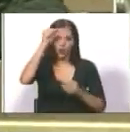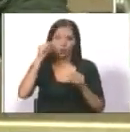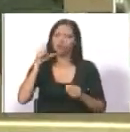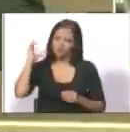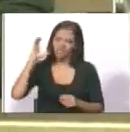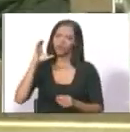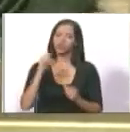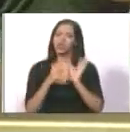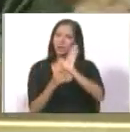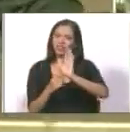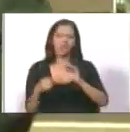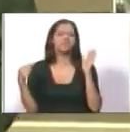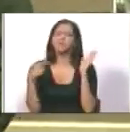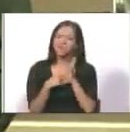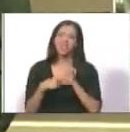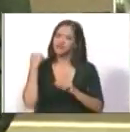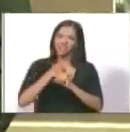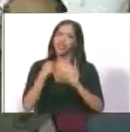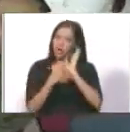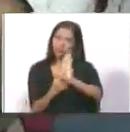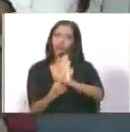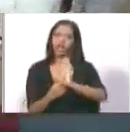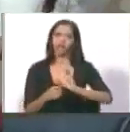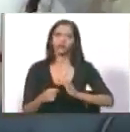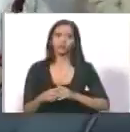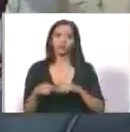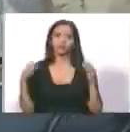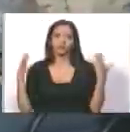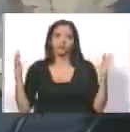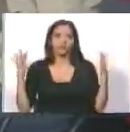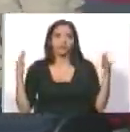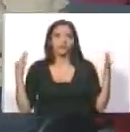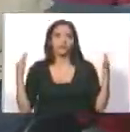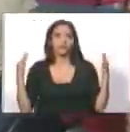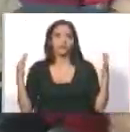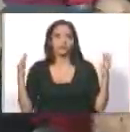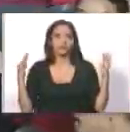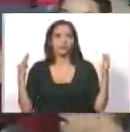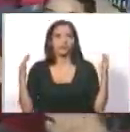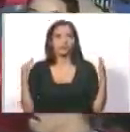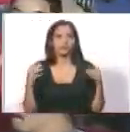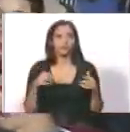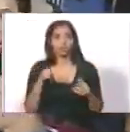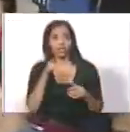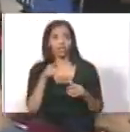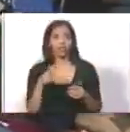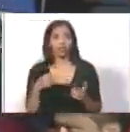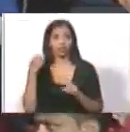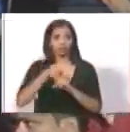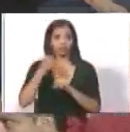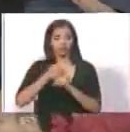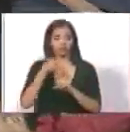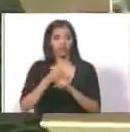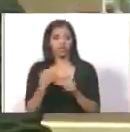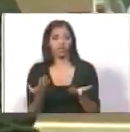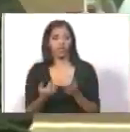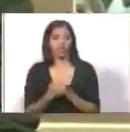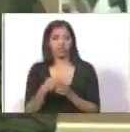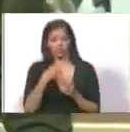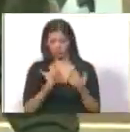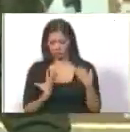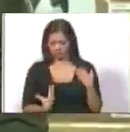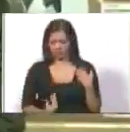ha demostrado en una y mil batallas, lo ha demostrado. Y tienen ellos que atacarme porque creen que con eso desmoralizan. No, no nos van a